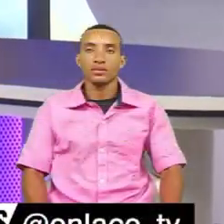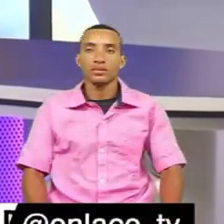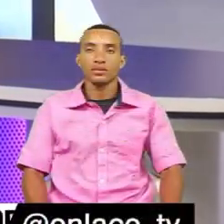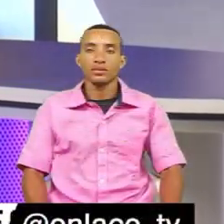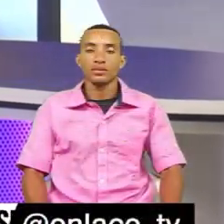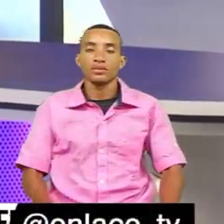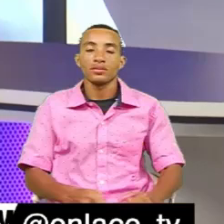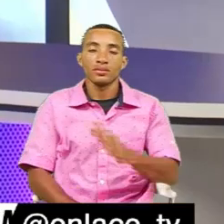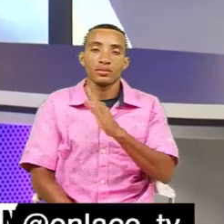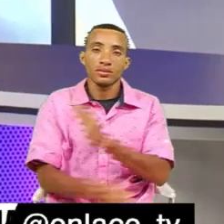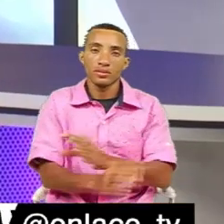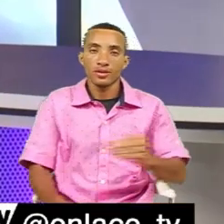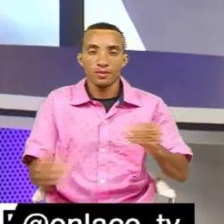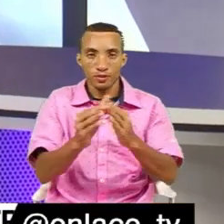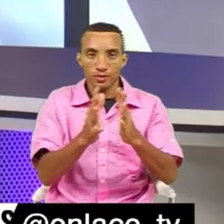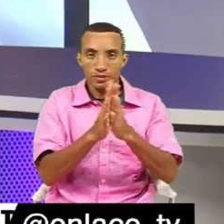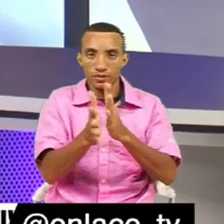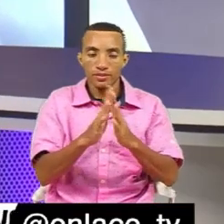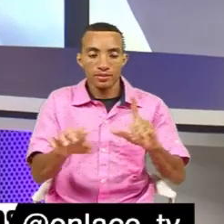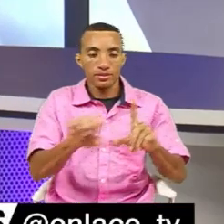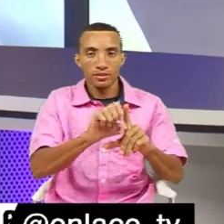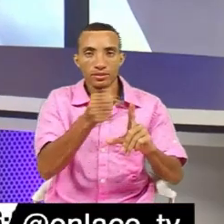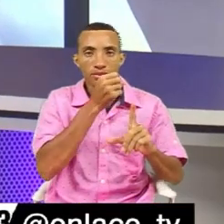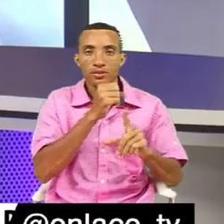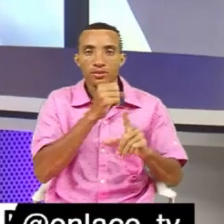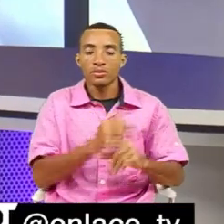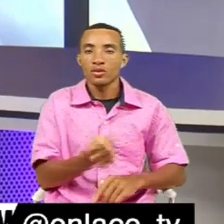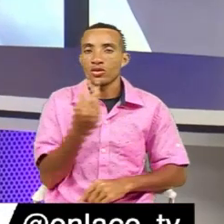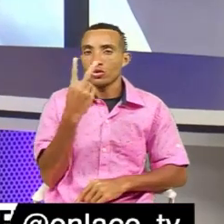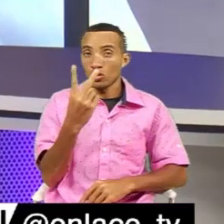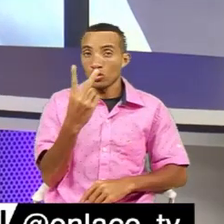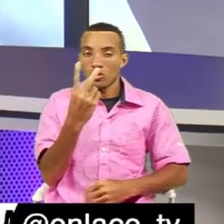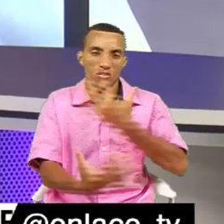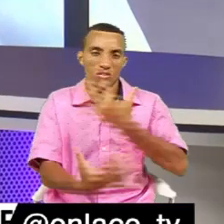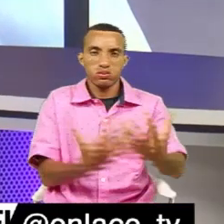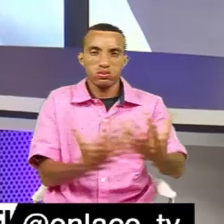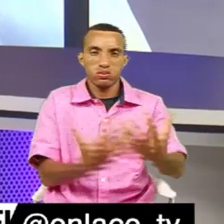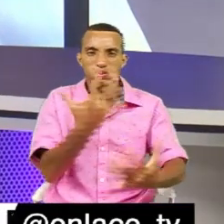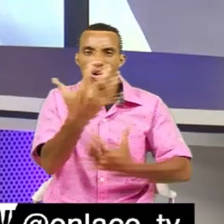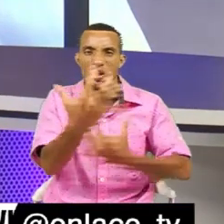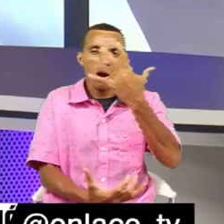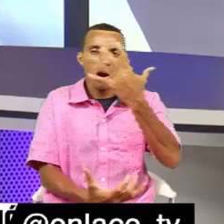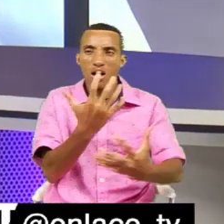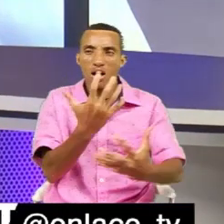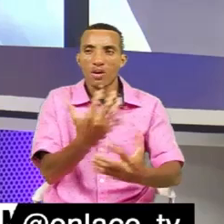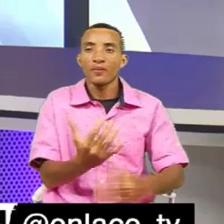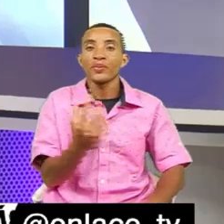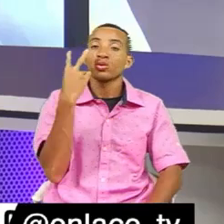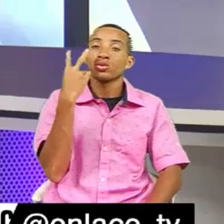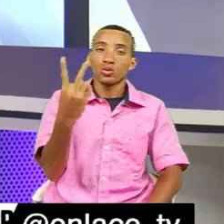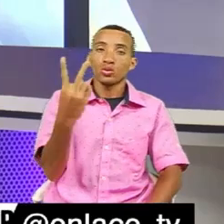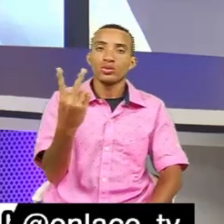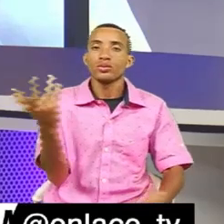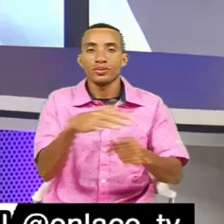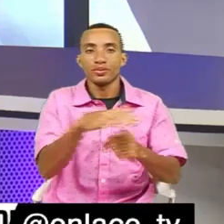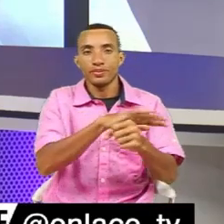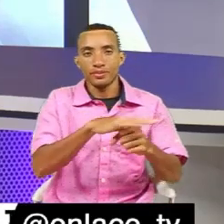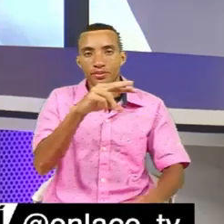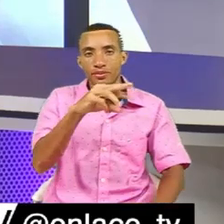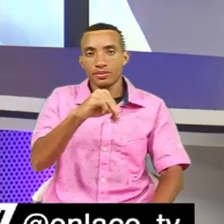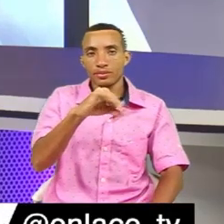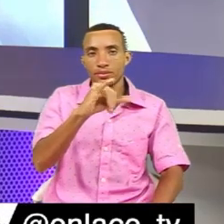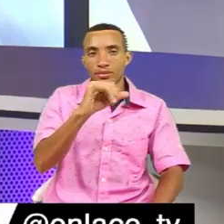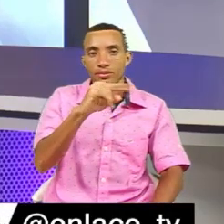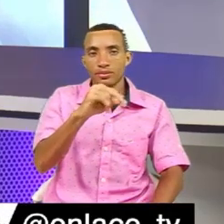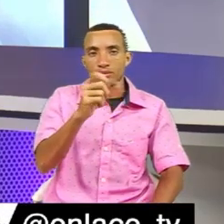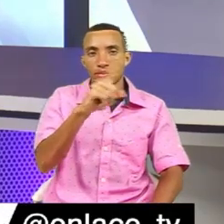Continuamos con más información en Enlace Noticias. Dos incendios se registraron hoy en Barranca Bermeja. Uno se presentó en el barrio Minas del Paraíso, comuna 7 de la